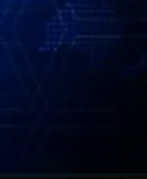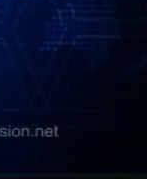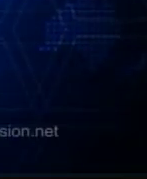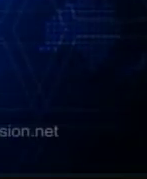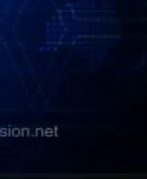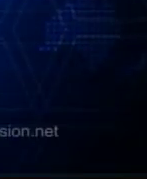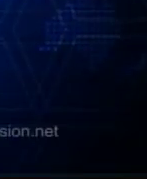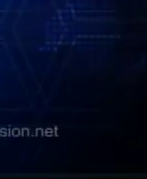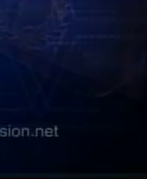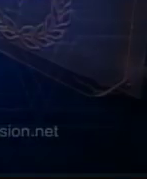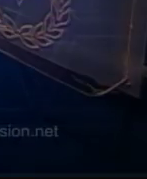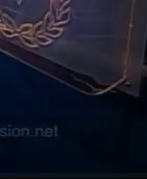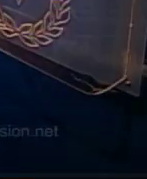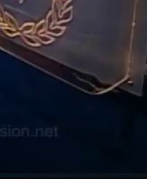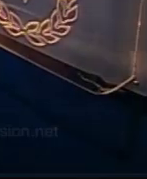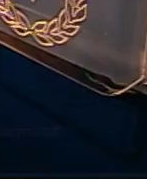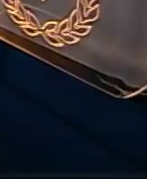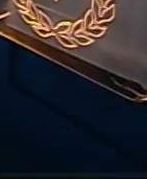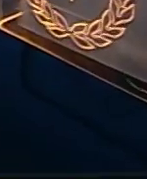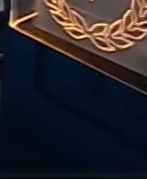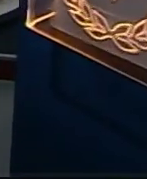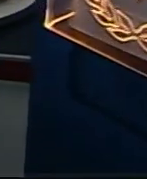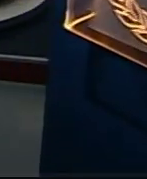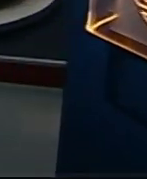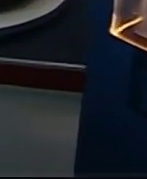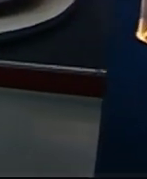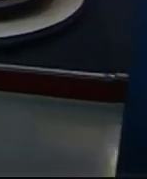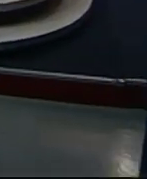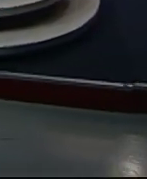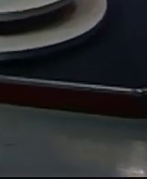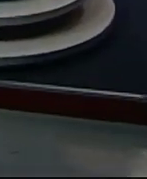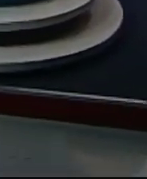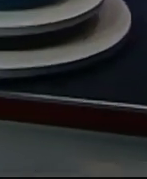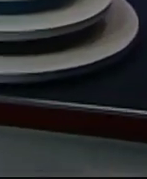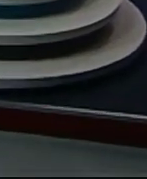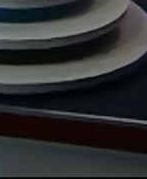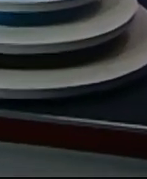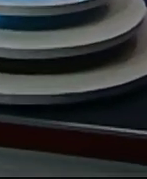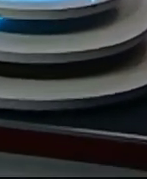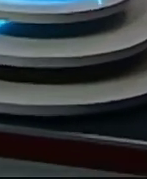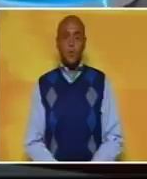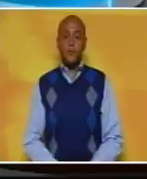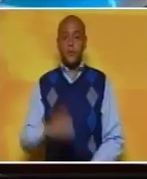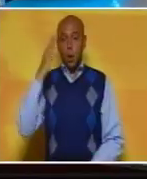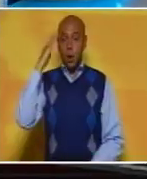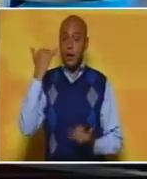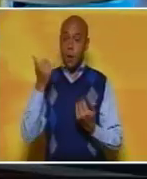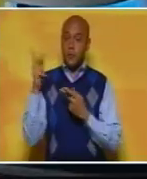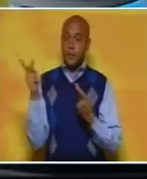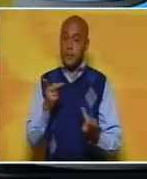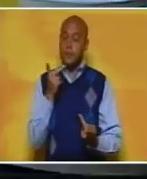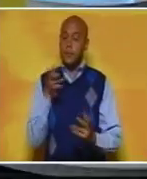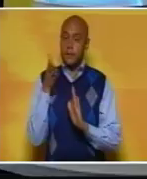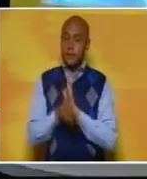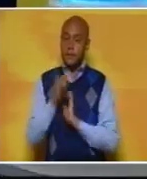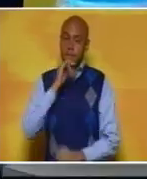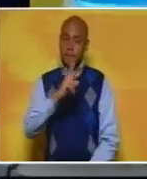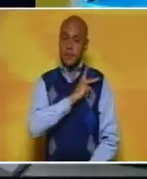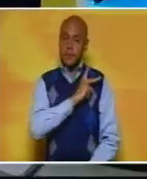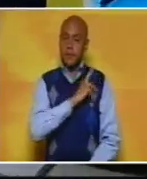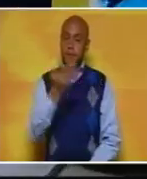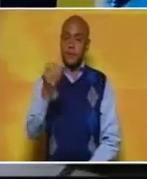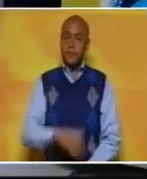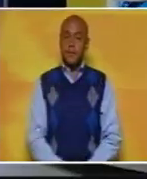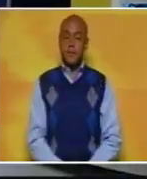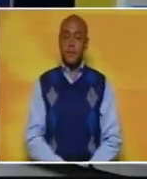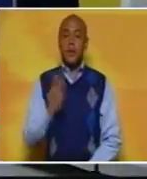Noticiero Venevisión. Información justa y balanceada. Hola, ¿qué tal? Bienvenidos a la emisión meridiana de su noticiero